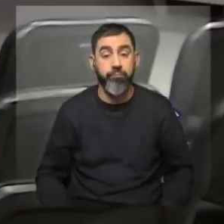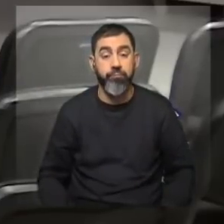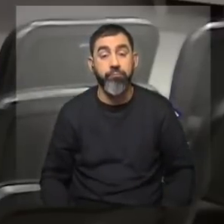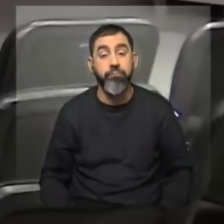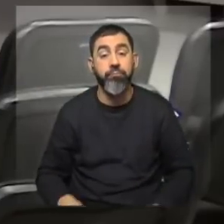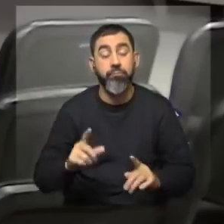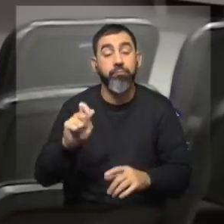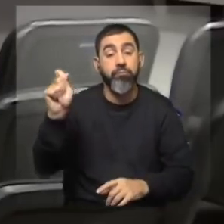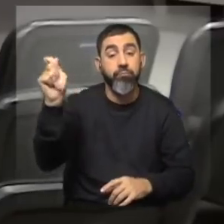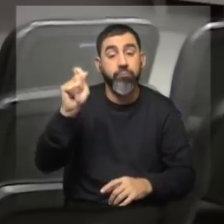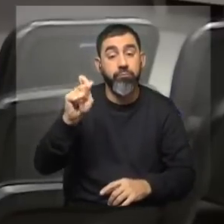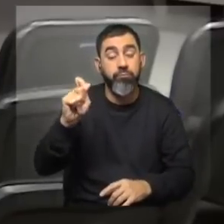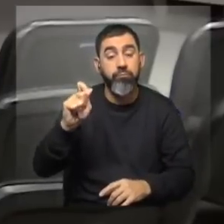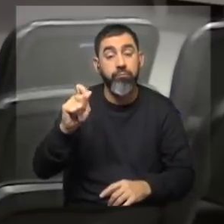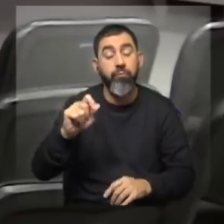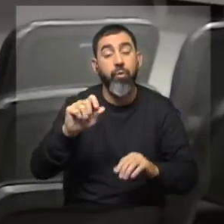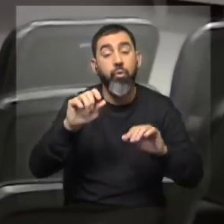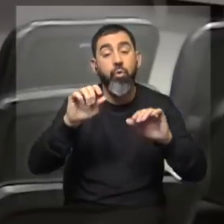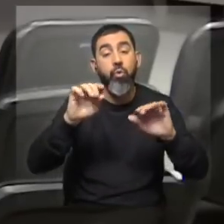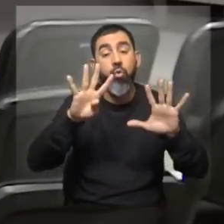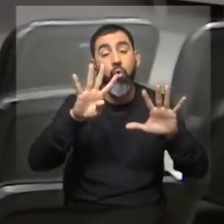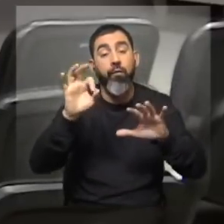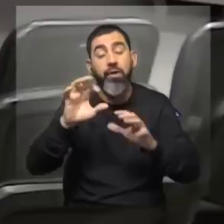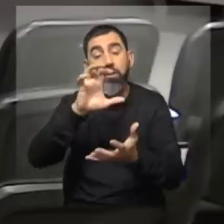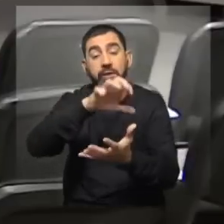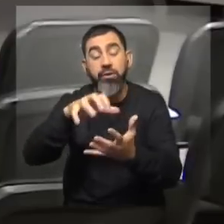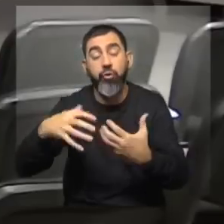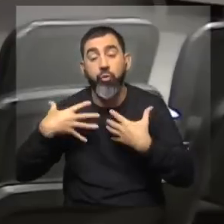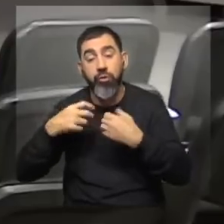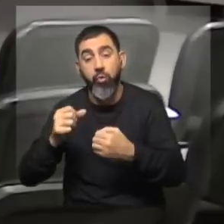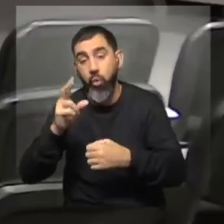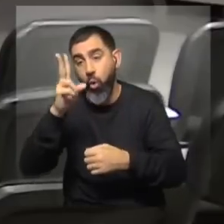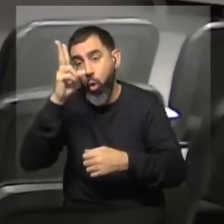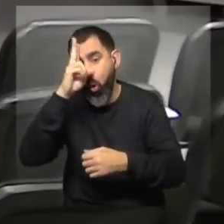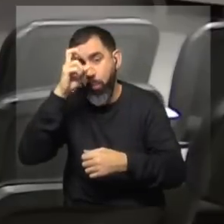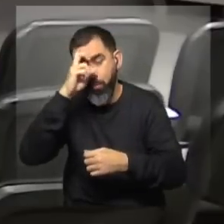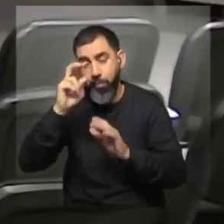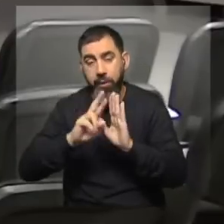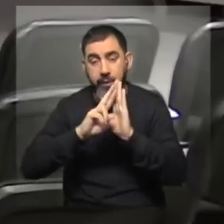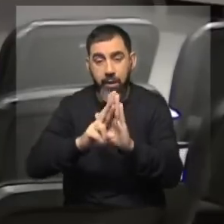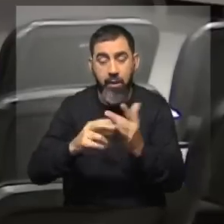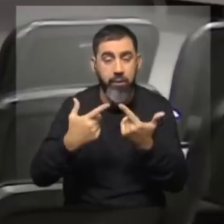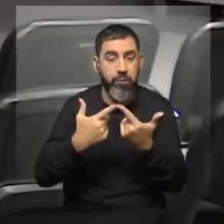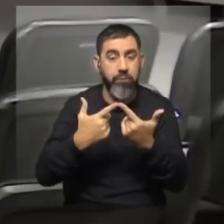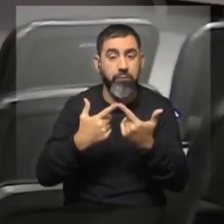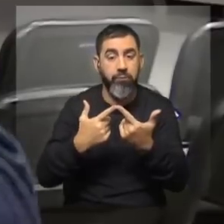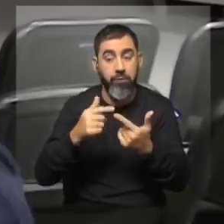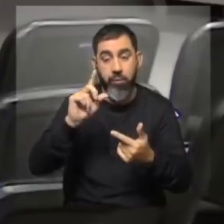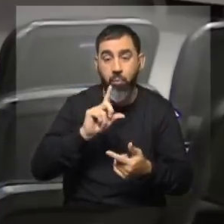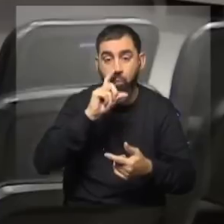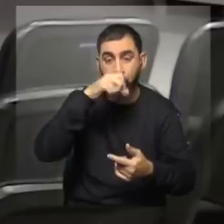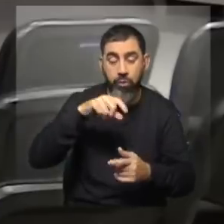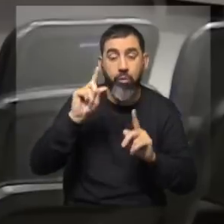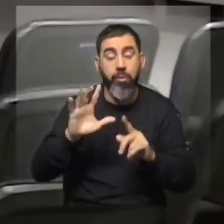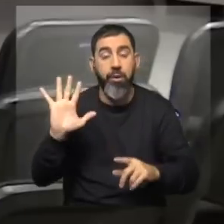el sector público tiene 900 centros de salud hospitales de referencia general en la capital